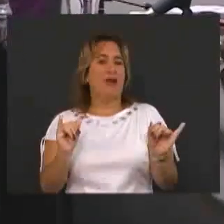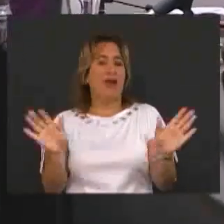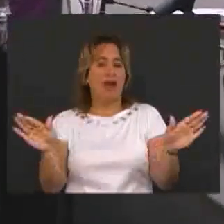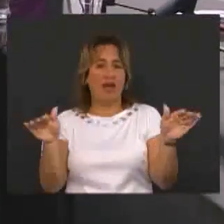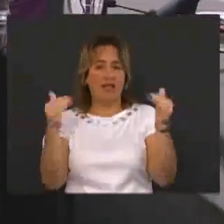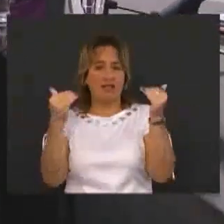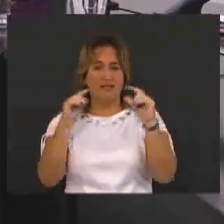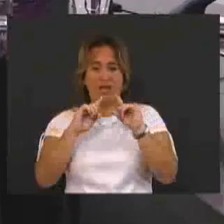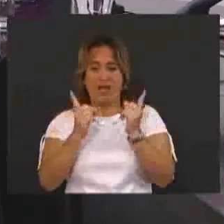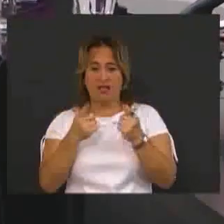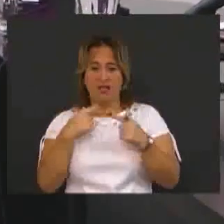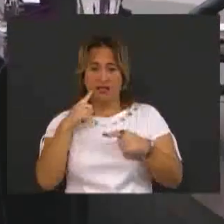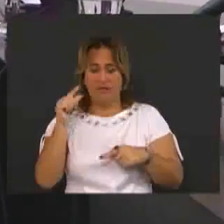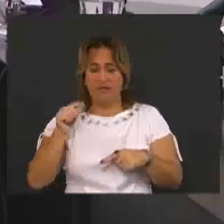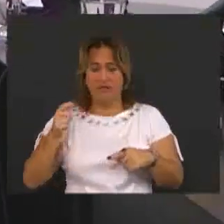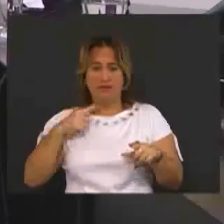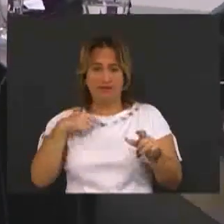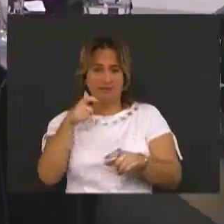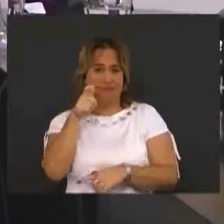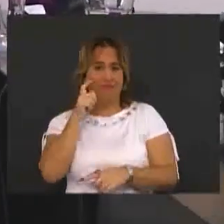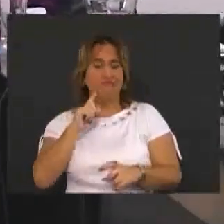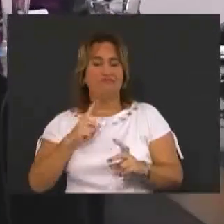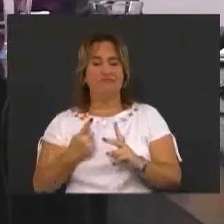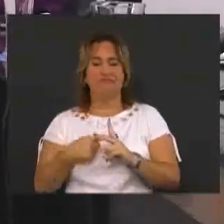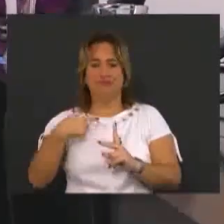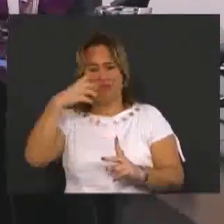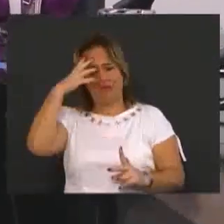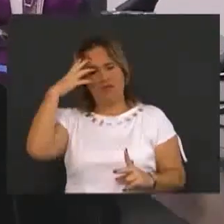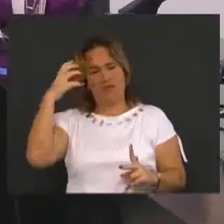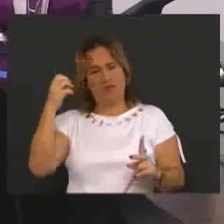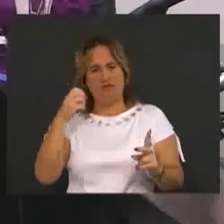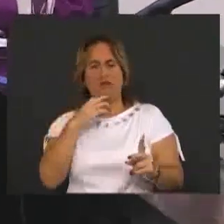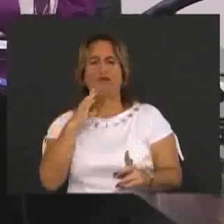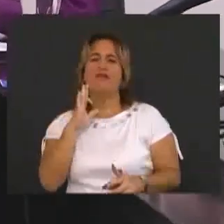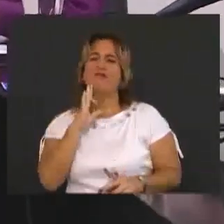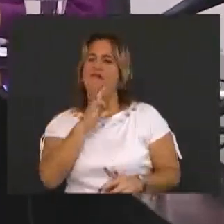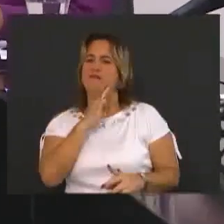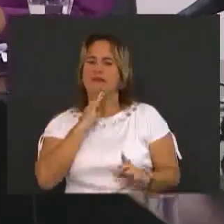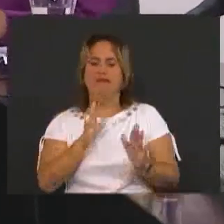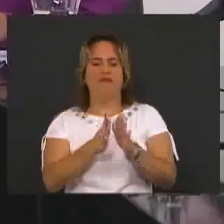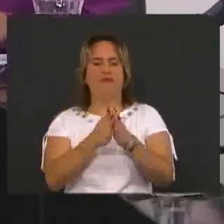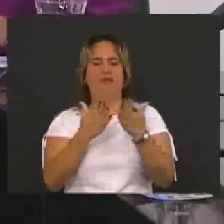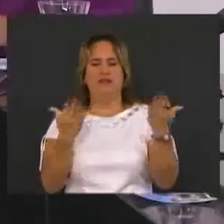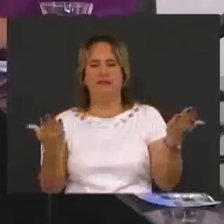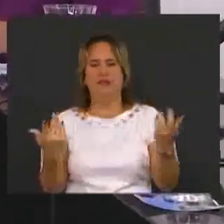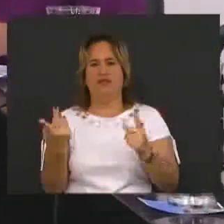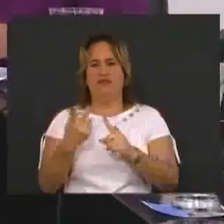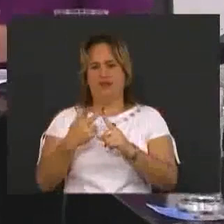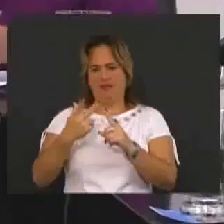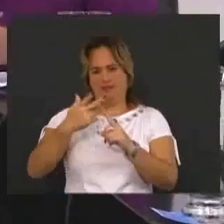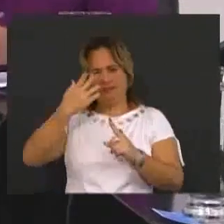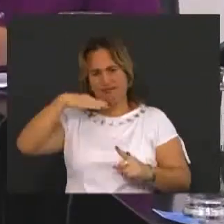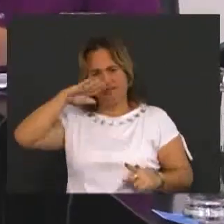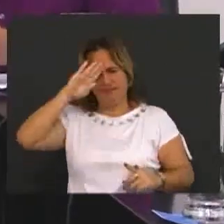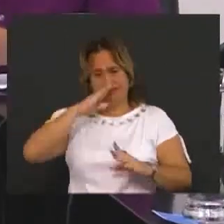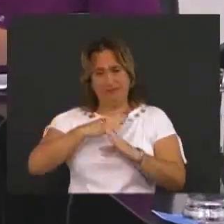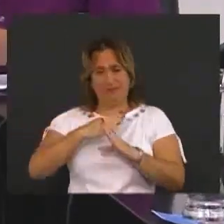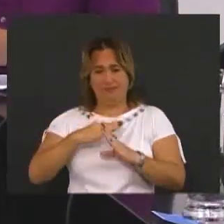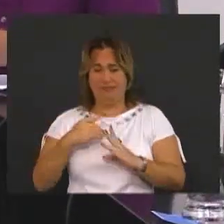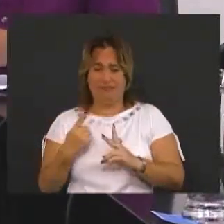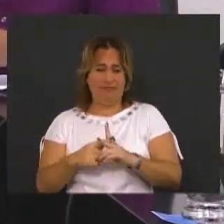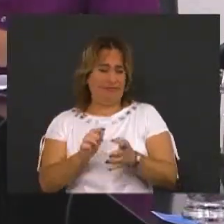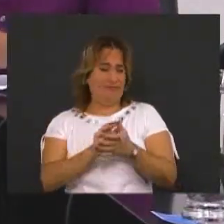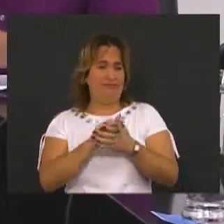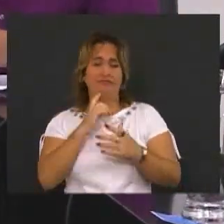a todos nuestros seguidores en las páginas del gobierno, también del periódico Sierra Maestra, la televisión en Santiago, también a nuestros amigos